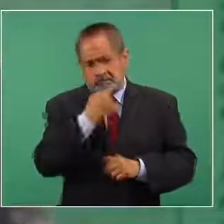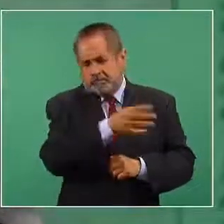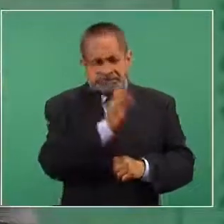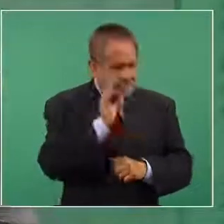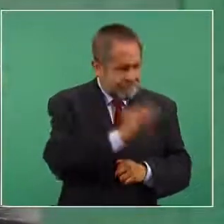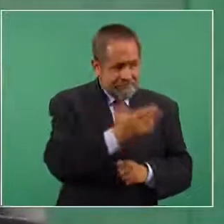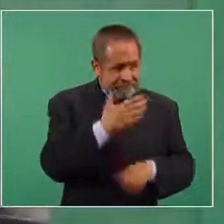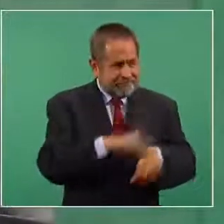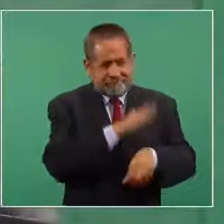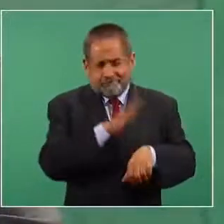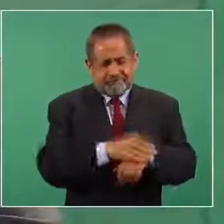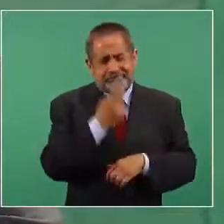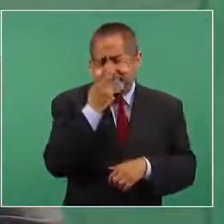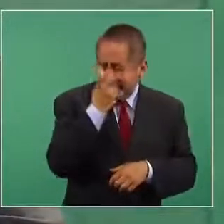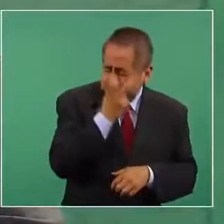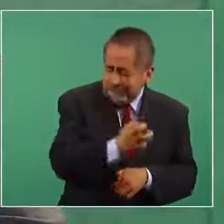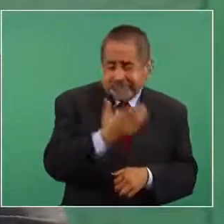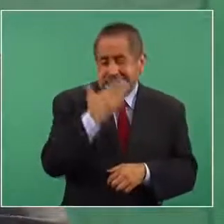su parte.